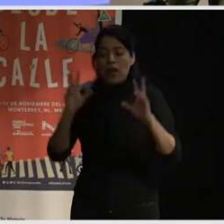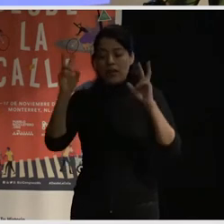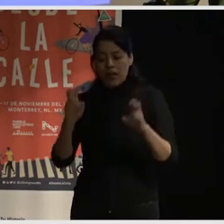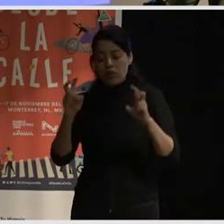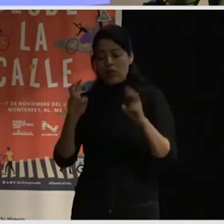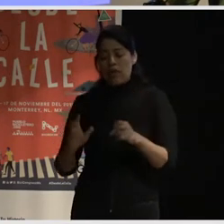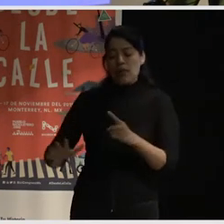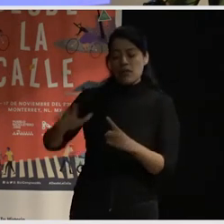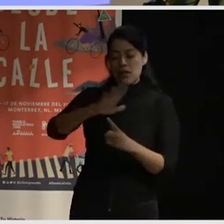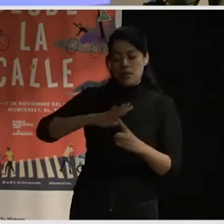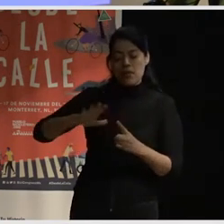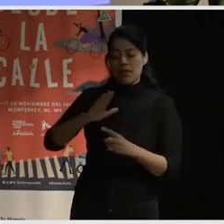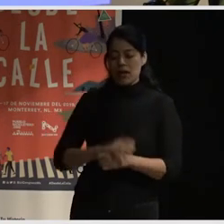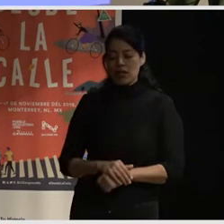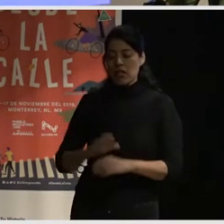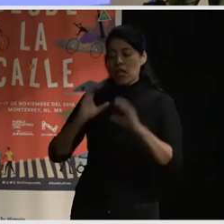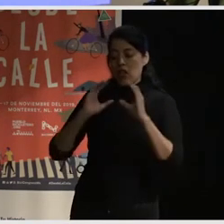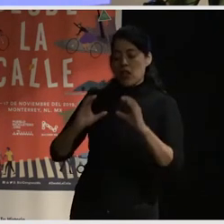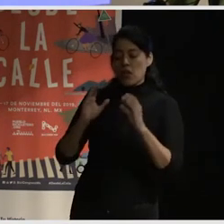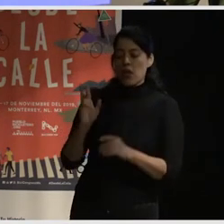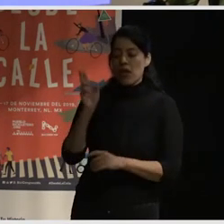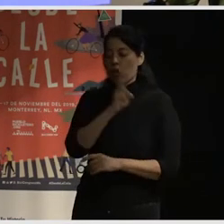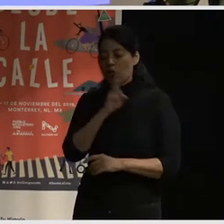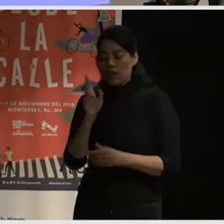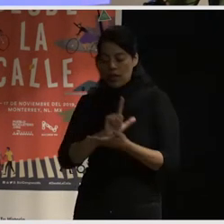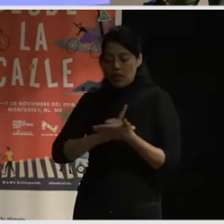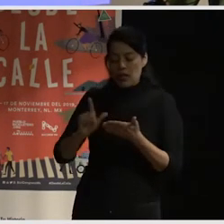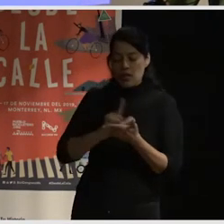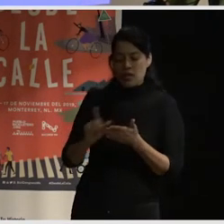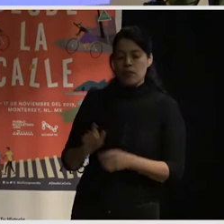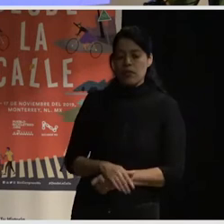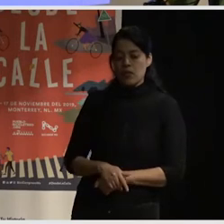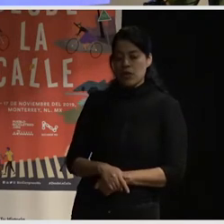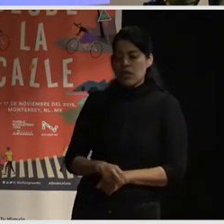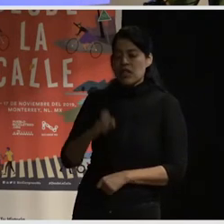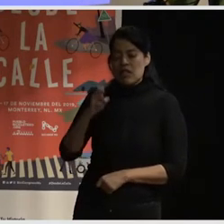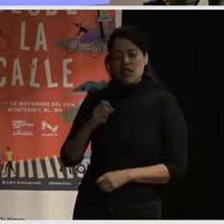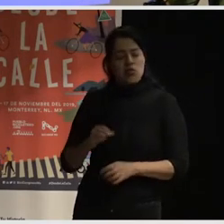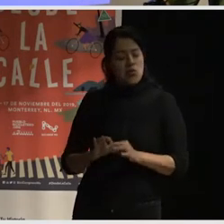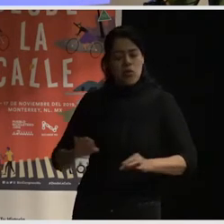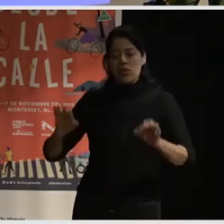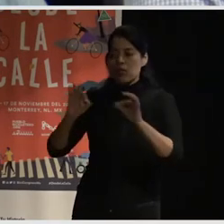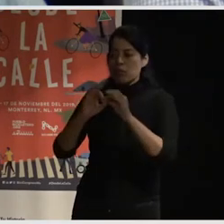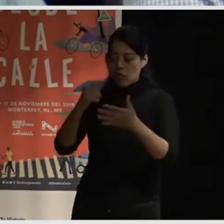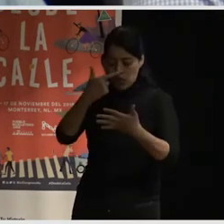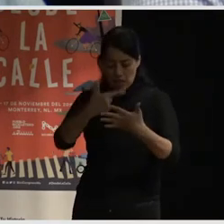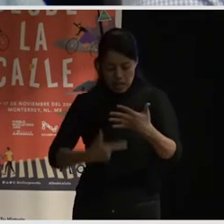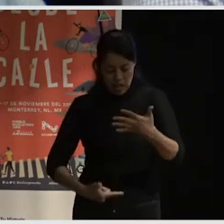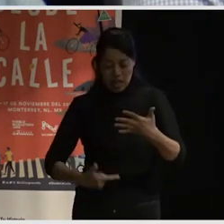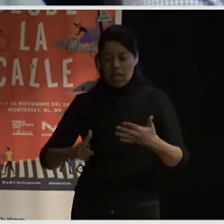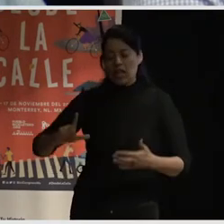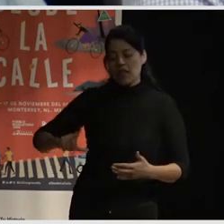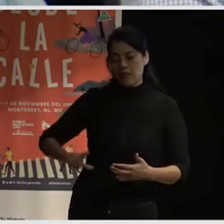principales tomadores de decisiones como una cuestión prioritaria en las agendas de gobierno entonces nosotros por